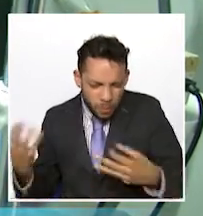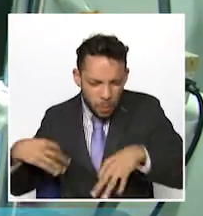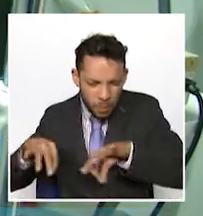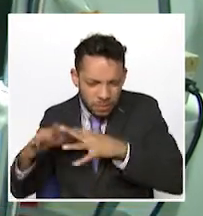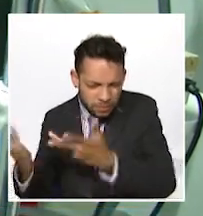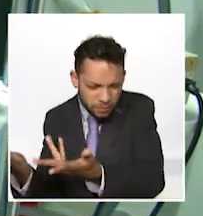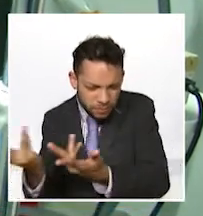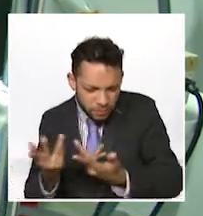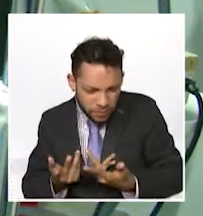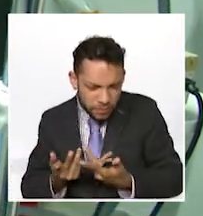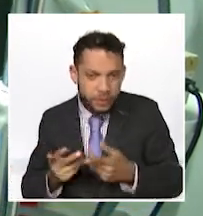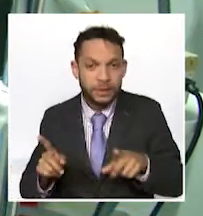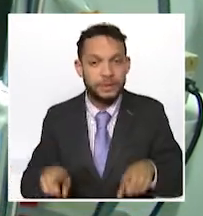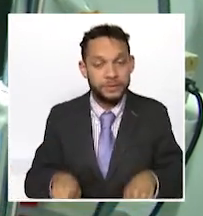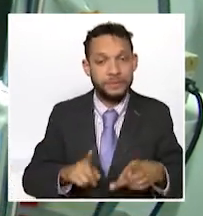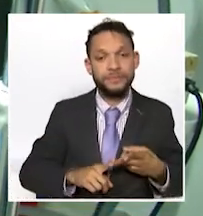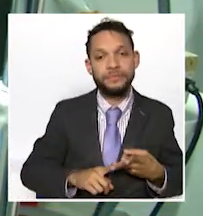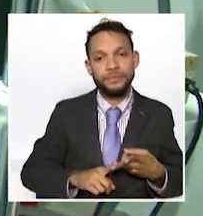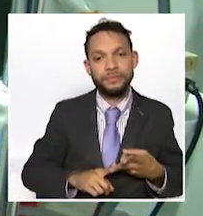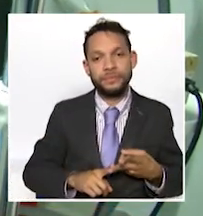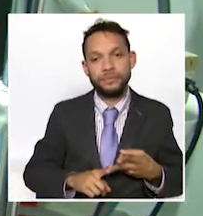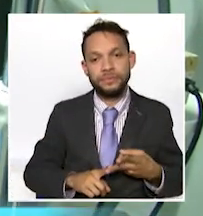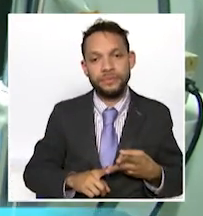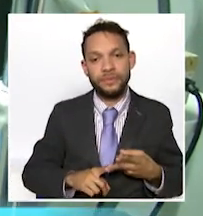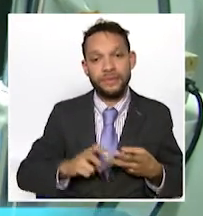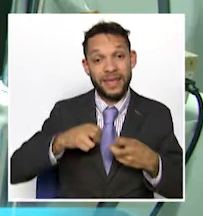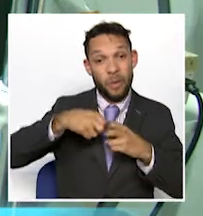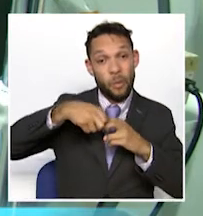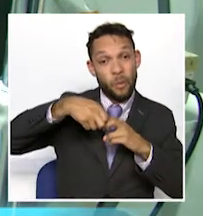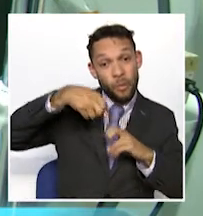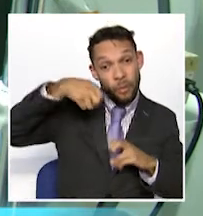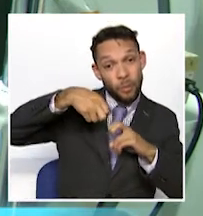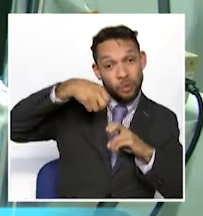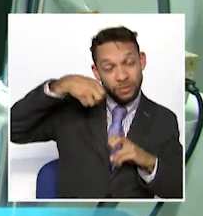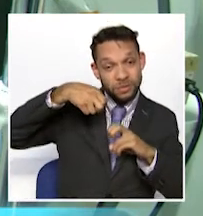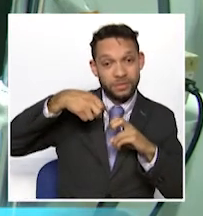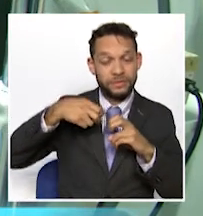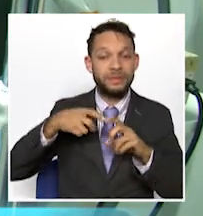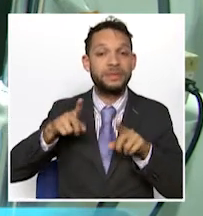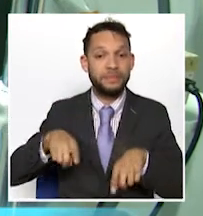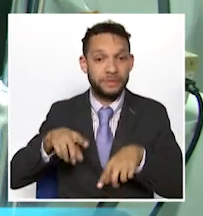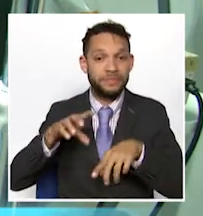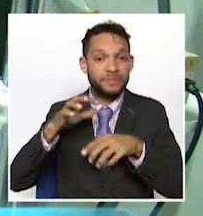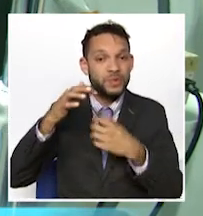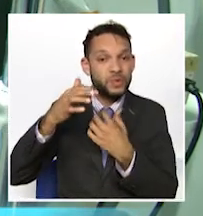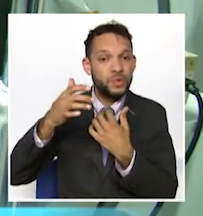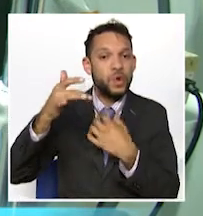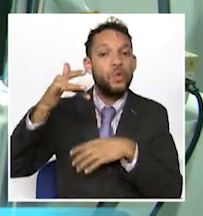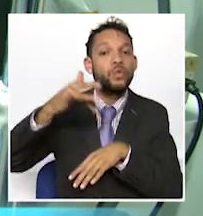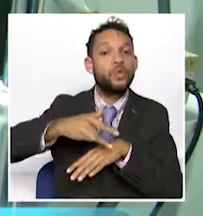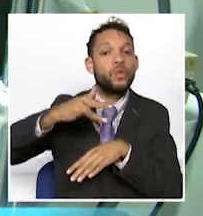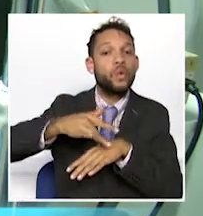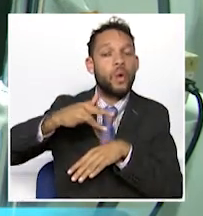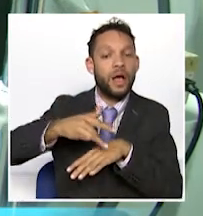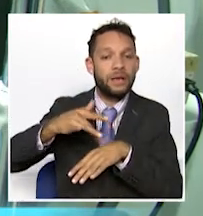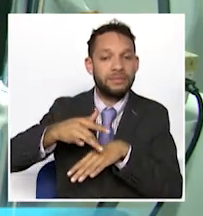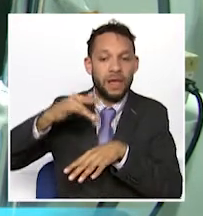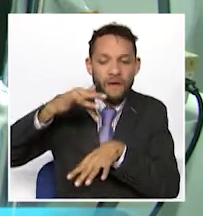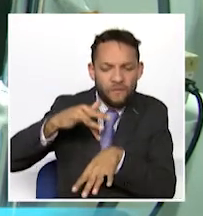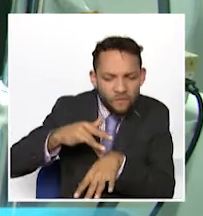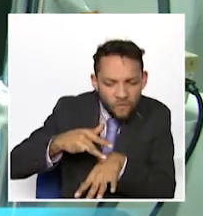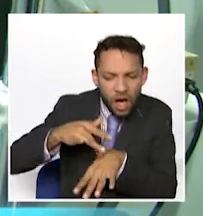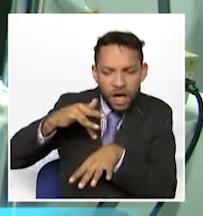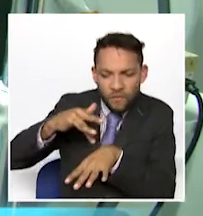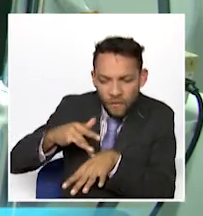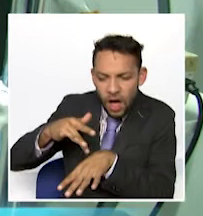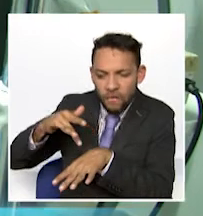para mí. También valoramos la articulación. Entonces hacemos una palpación de toda la zona ganglionar, de la